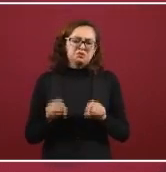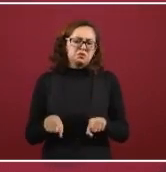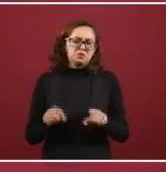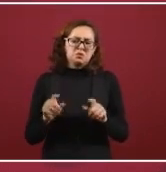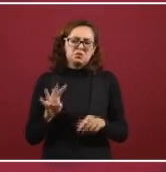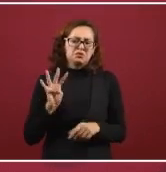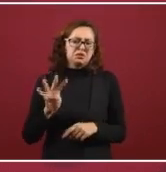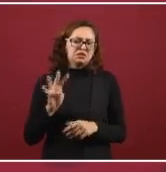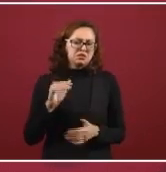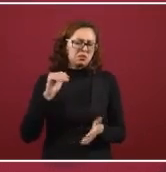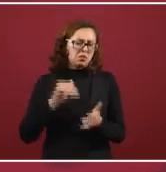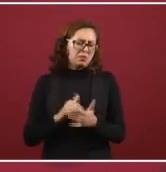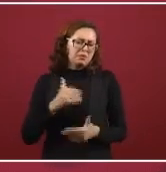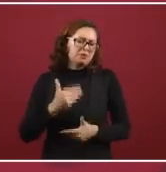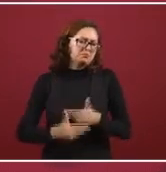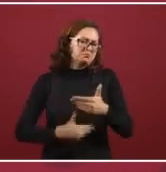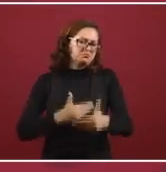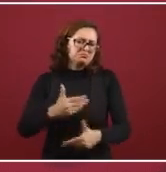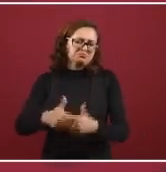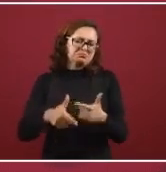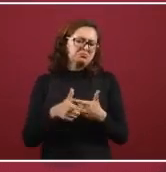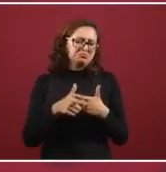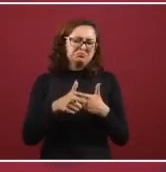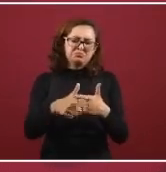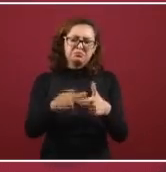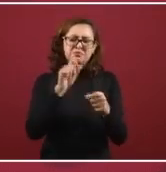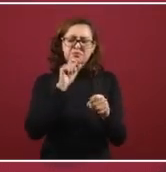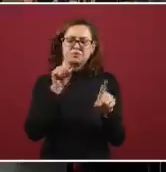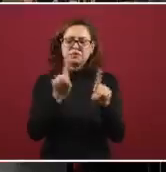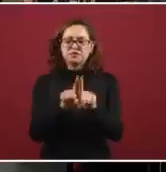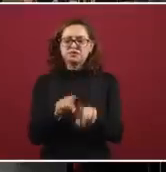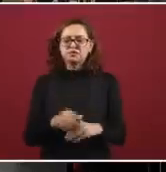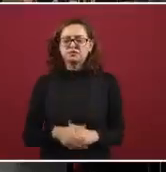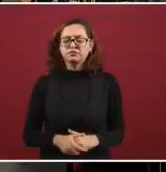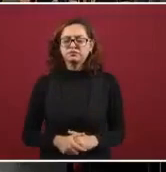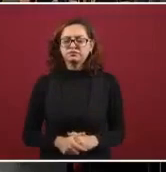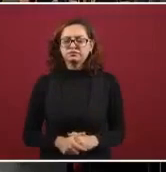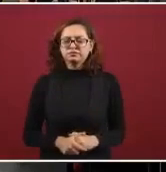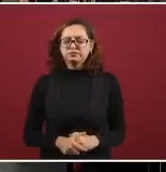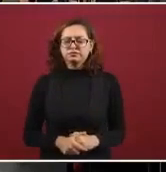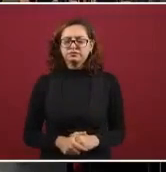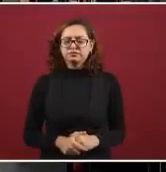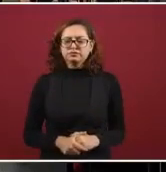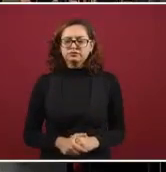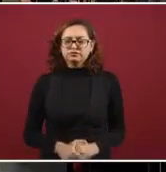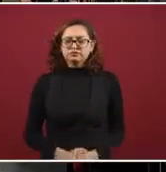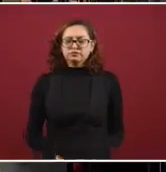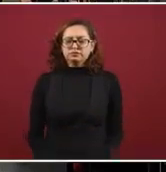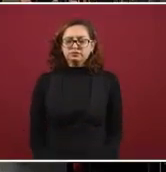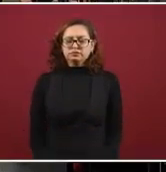este flujo que hemos tenido los primeros 6 meses. Allá atrás, por favor.